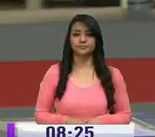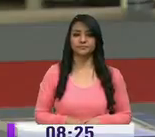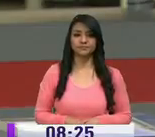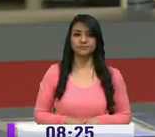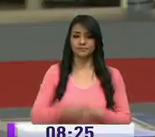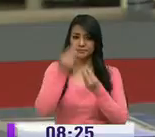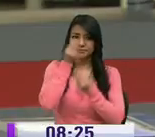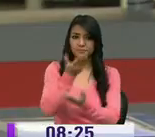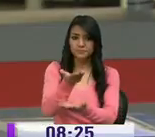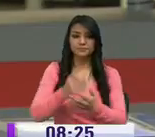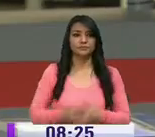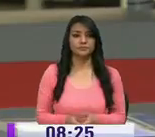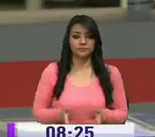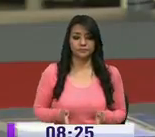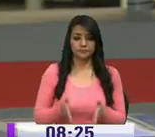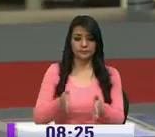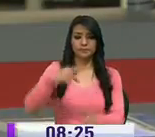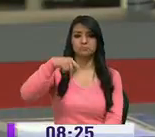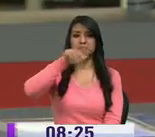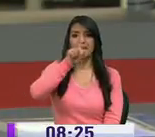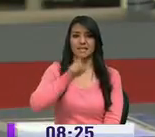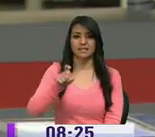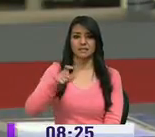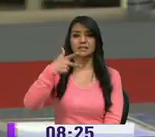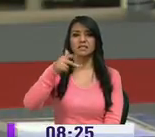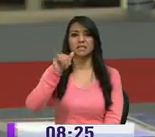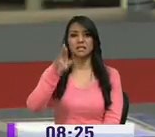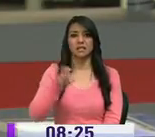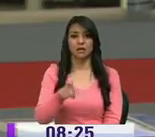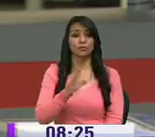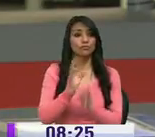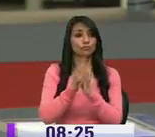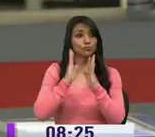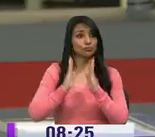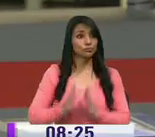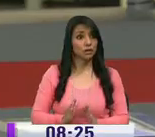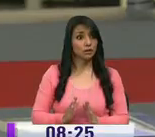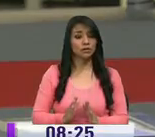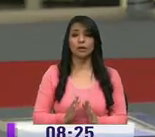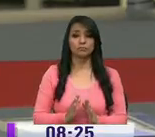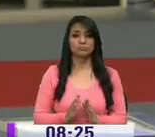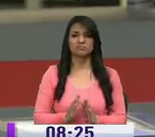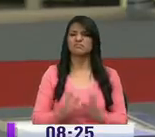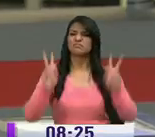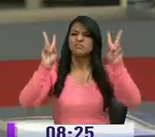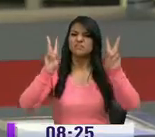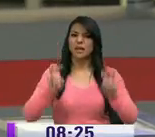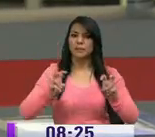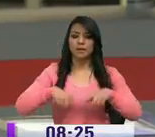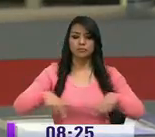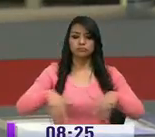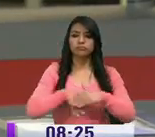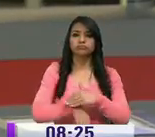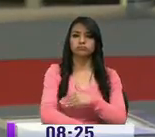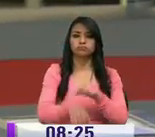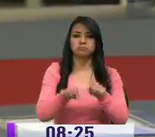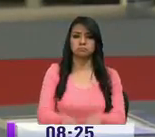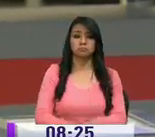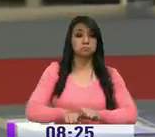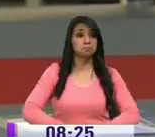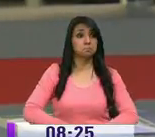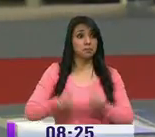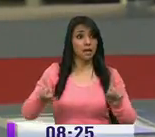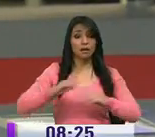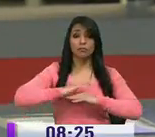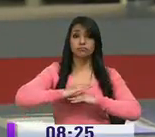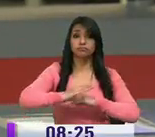También les contamos que la calle Juan Pérez en Chiriyacu fue intervenida por funcionarios municipales, al parecer por un tema de canalización, pero no se